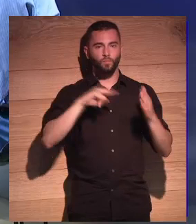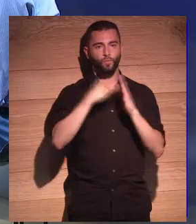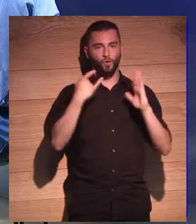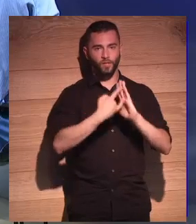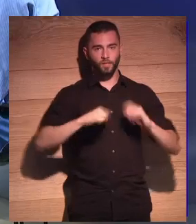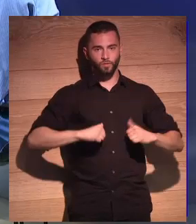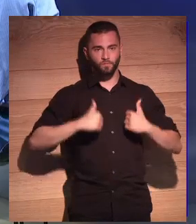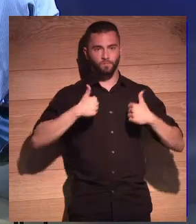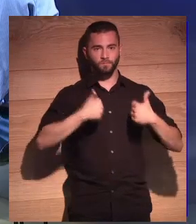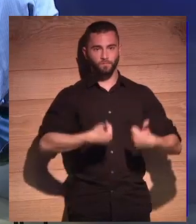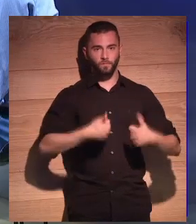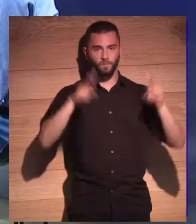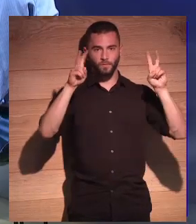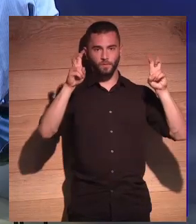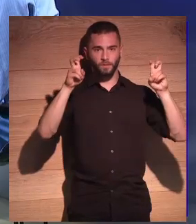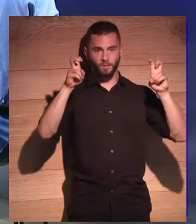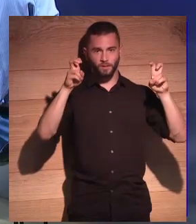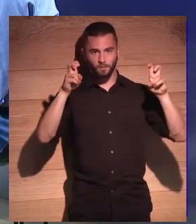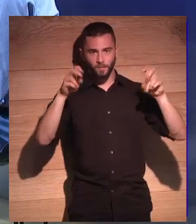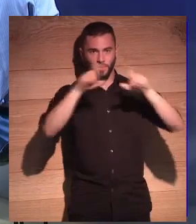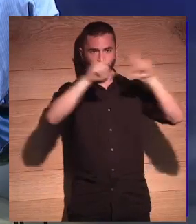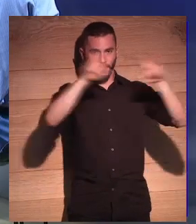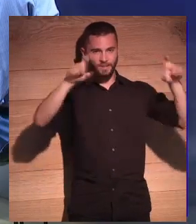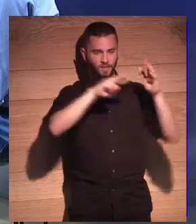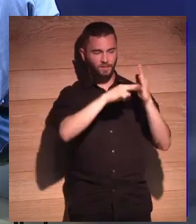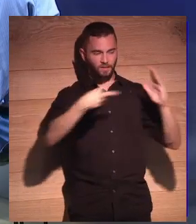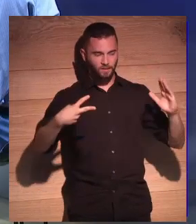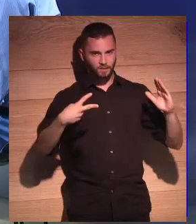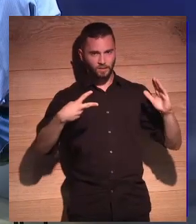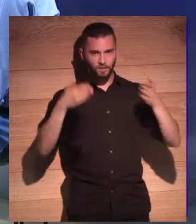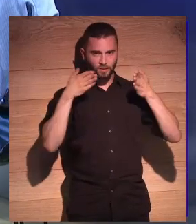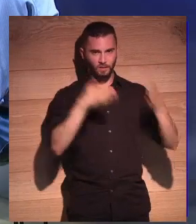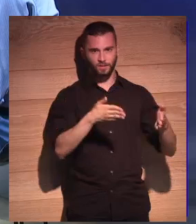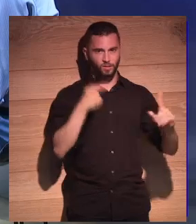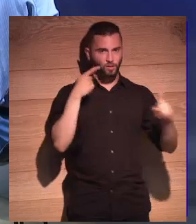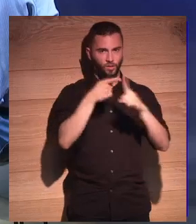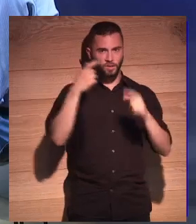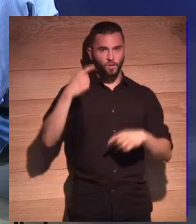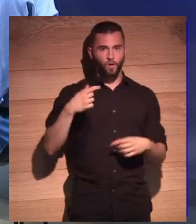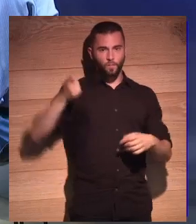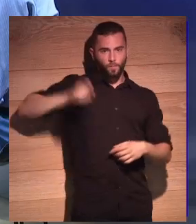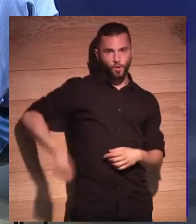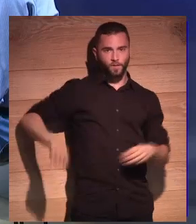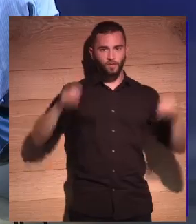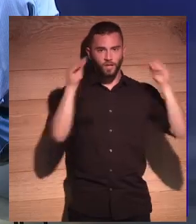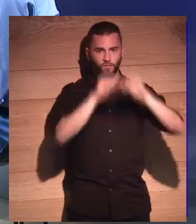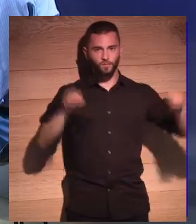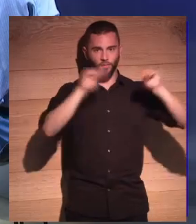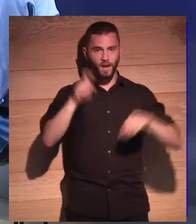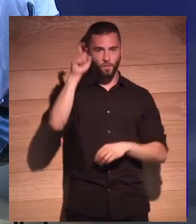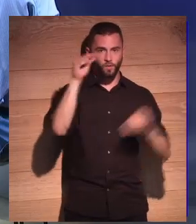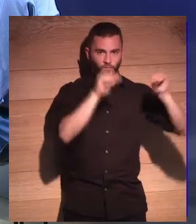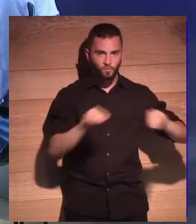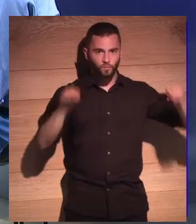proyecto de inversión en empresas tecnológicas para formar profesionales y profesores en